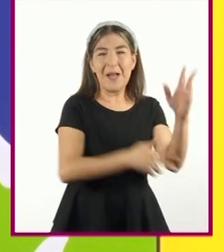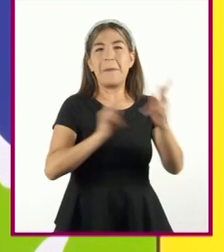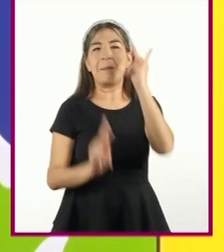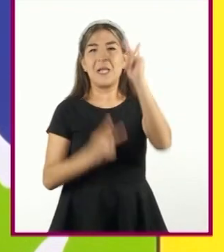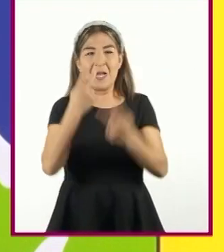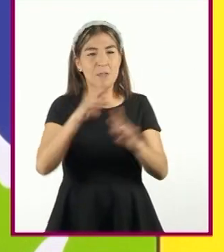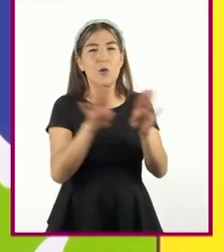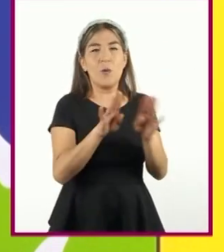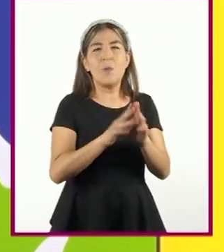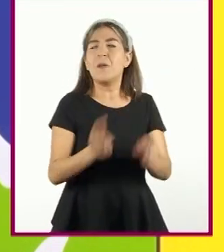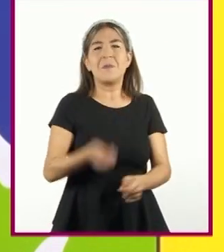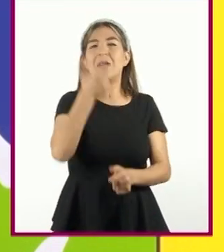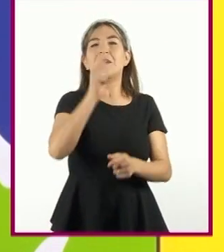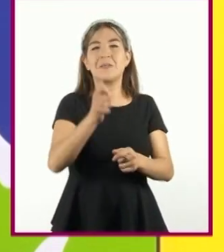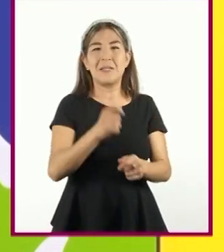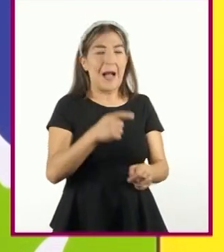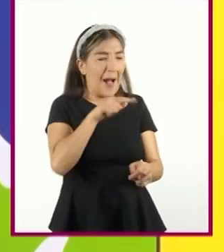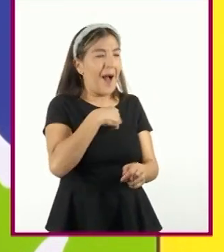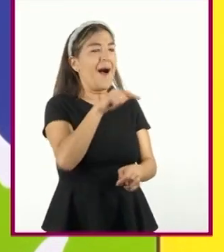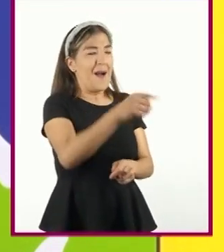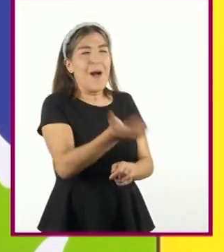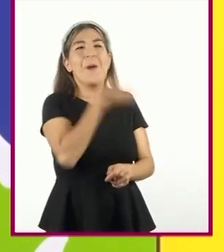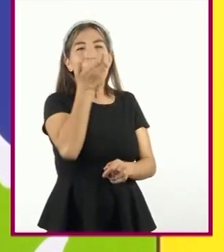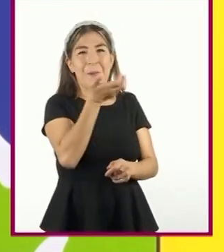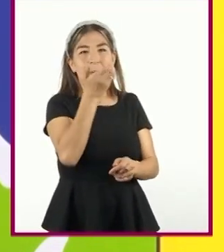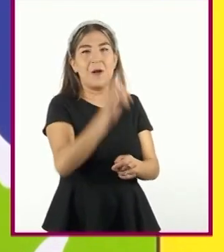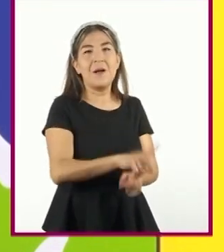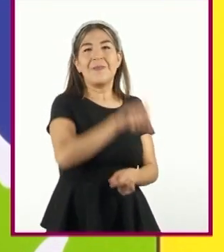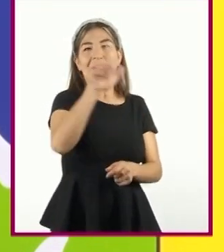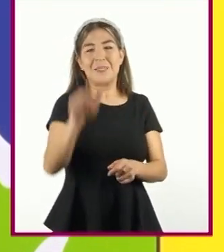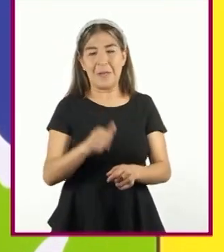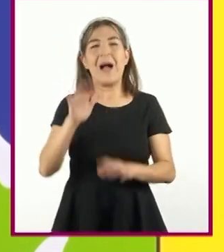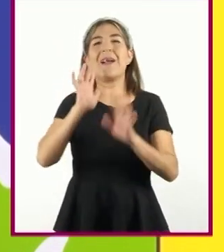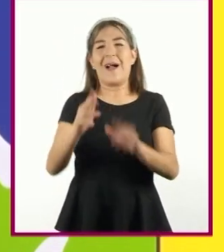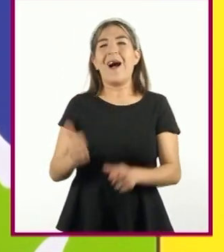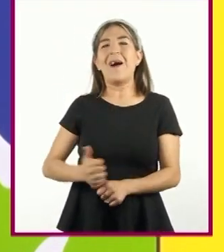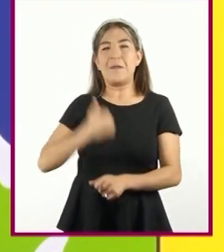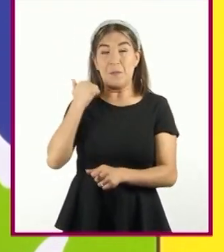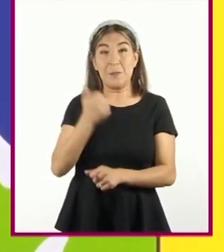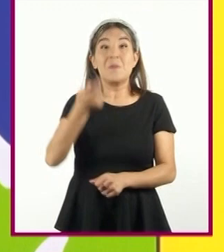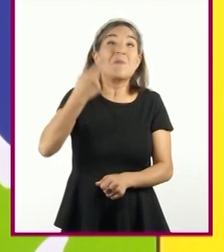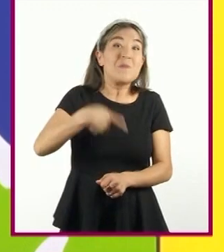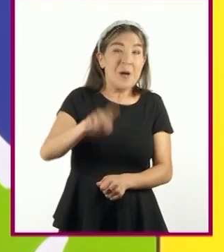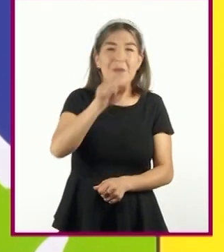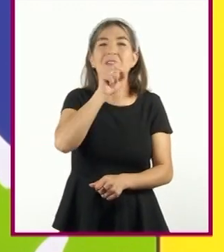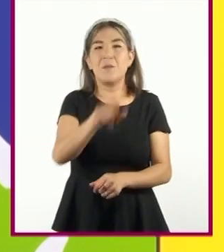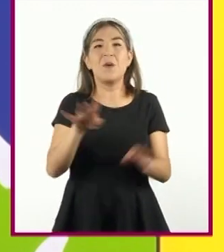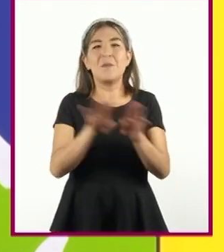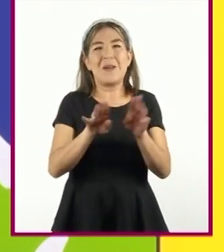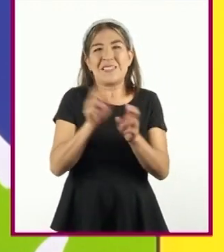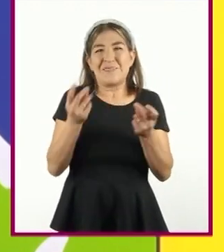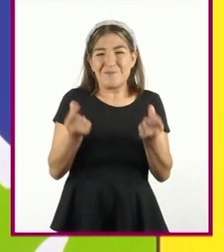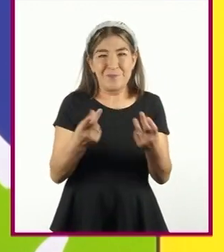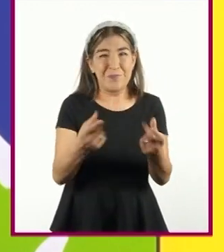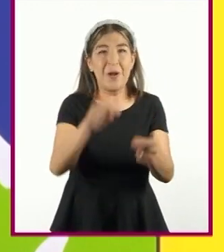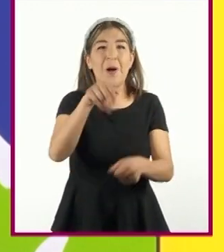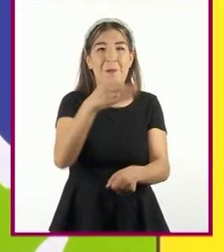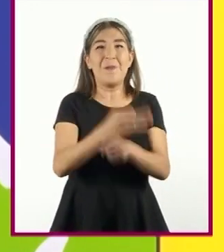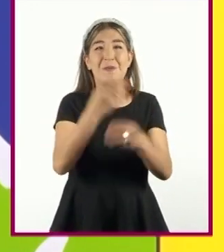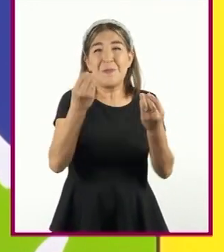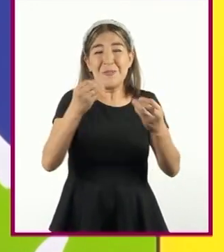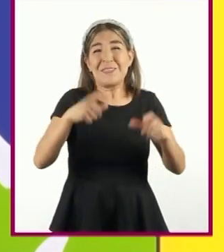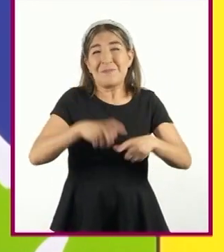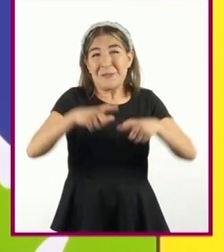a adaptarnos a ella y luego a aprovecharla. Sin embargo, el acelerado crecimiento de la